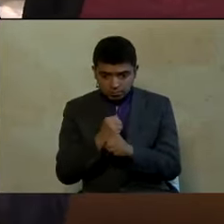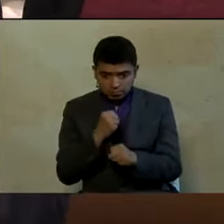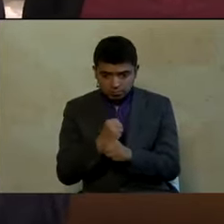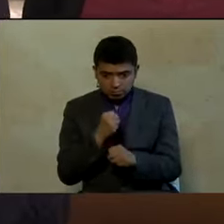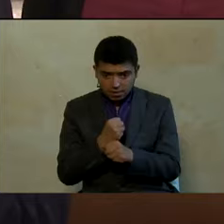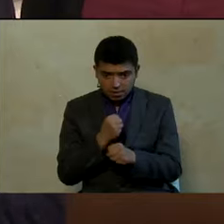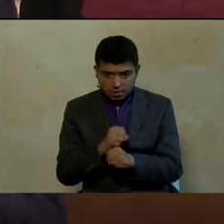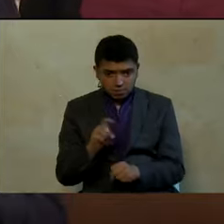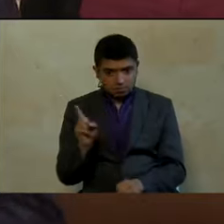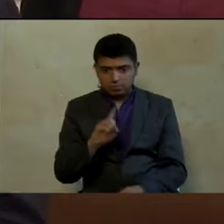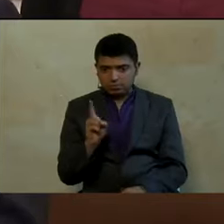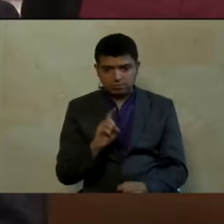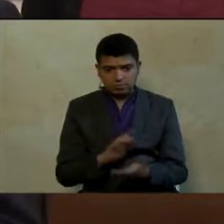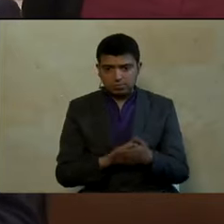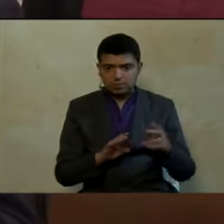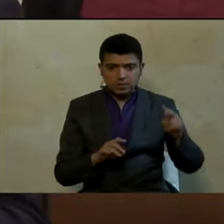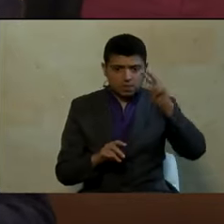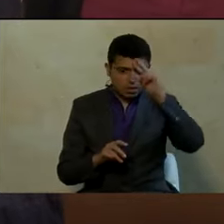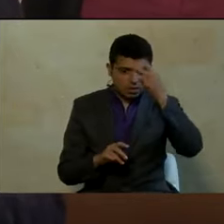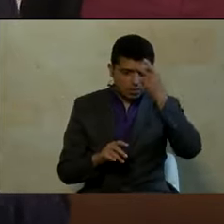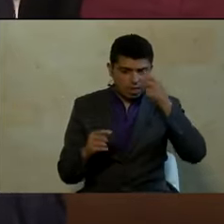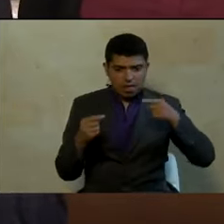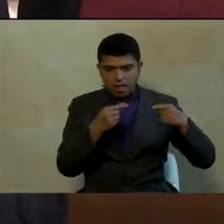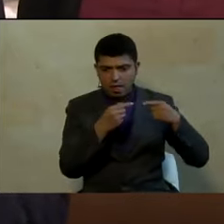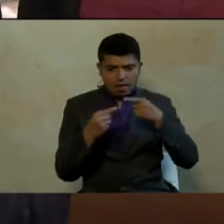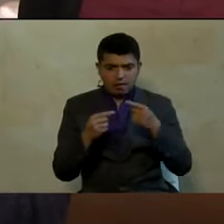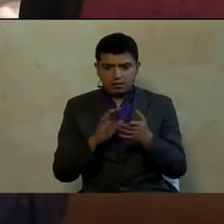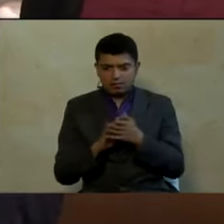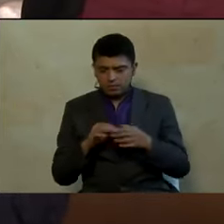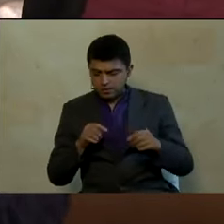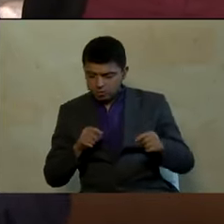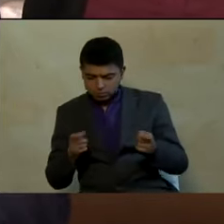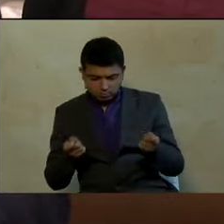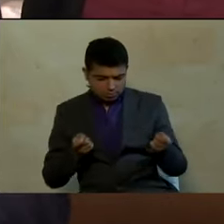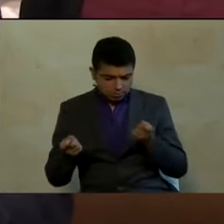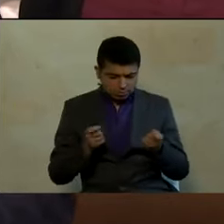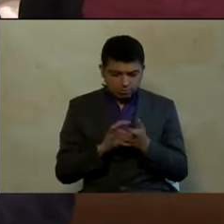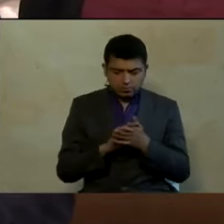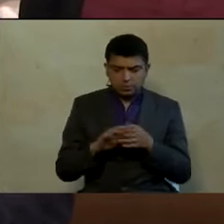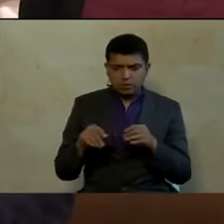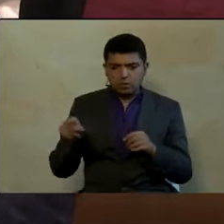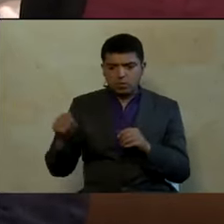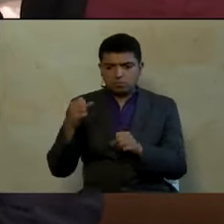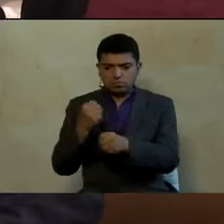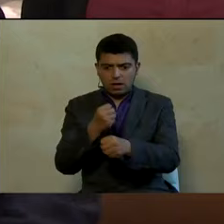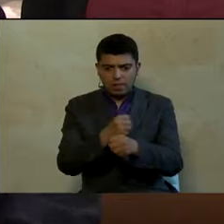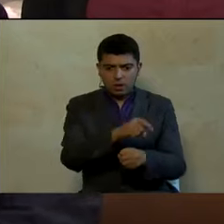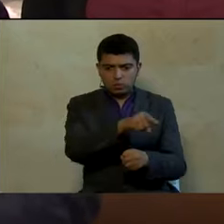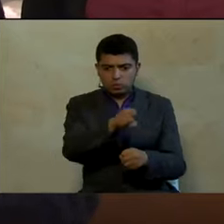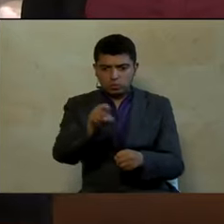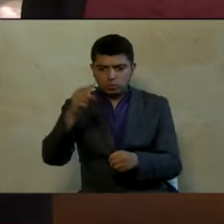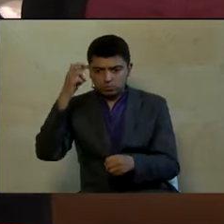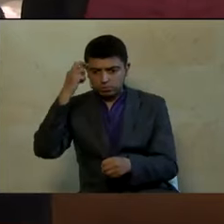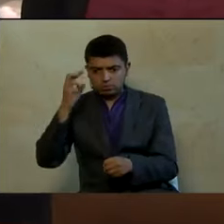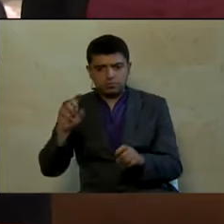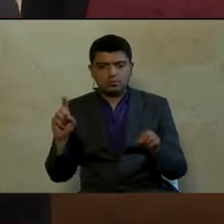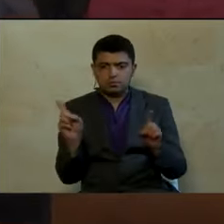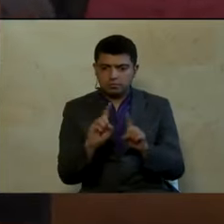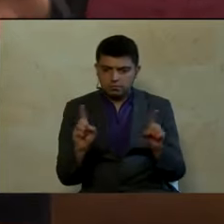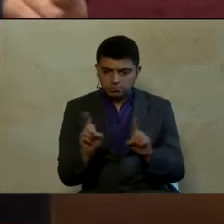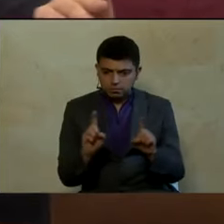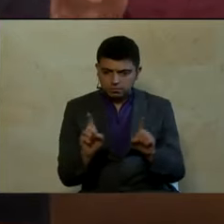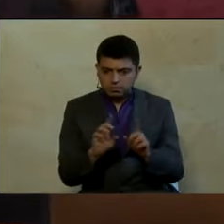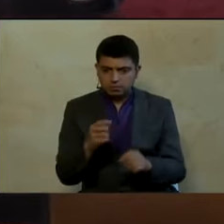quienes están llevando el debate a que este proyecto regula las profesiones no toda la